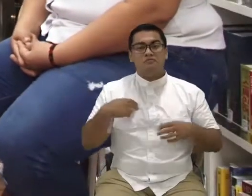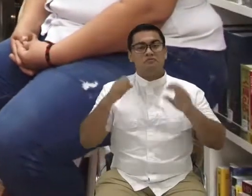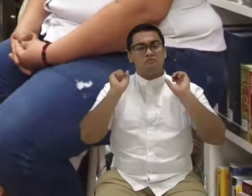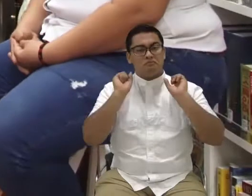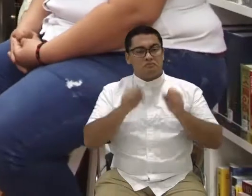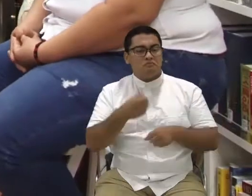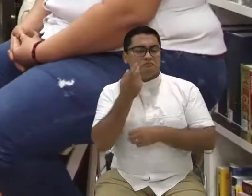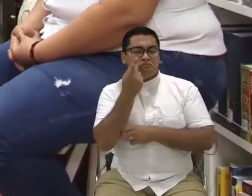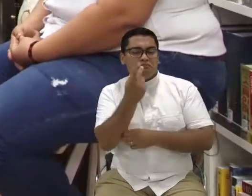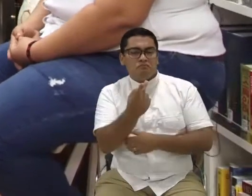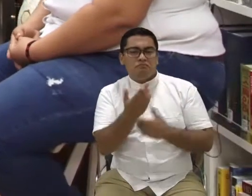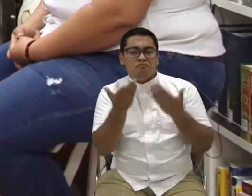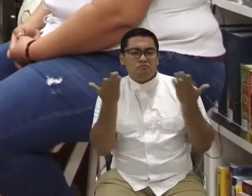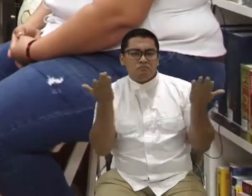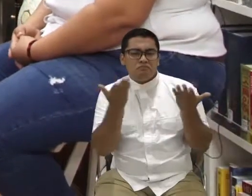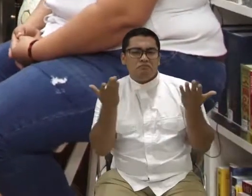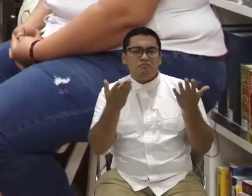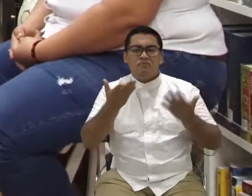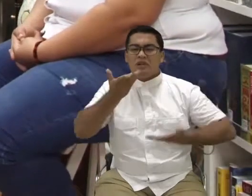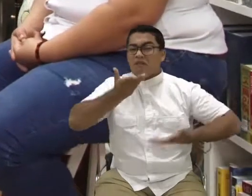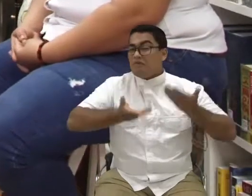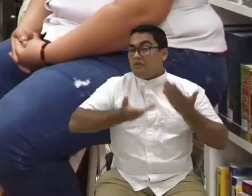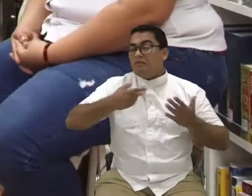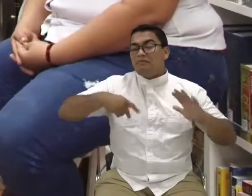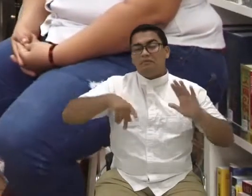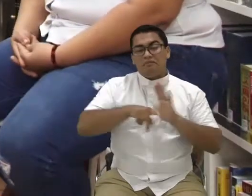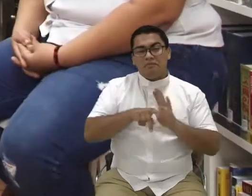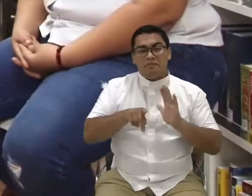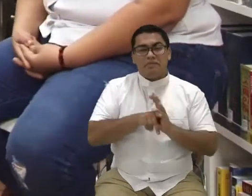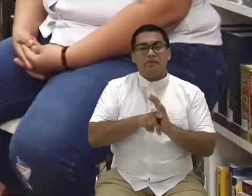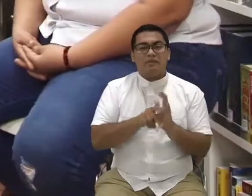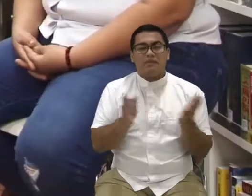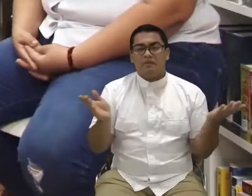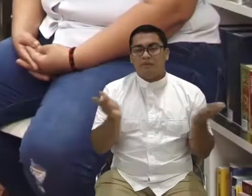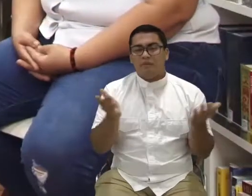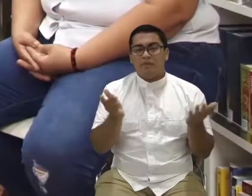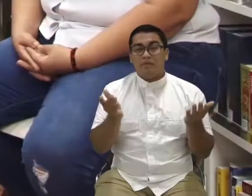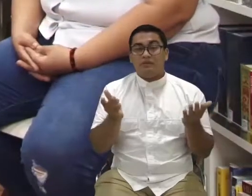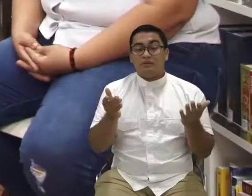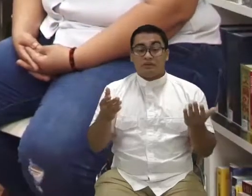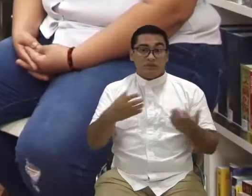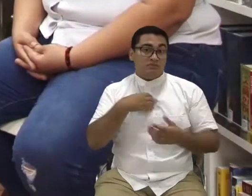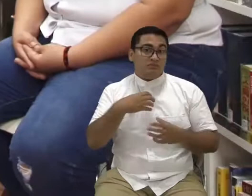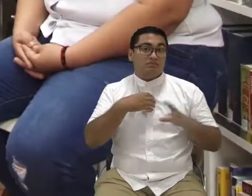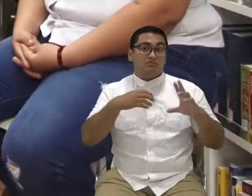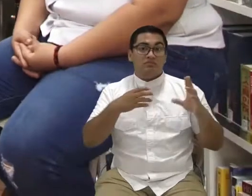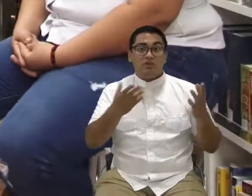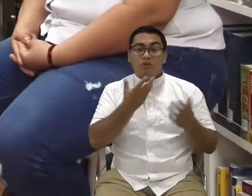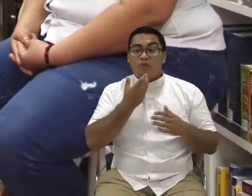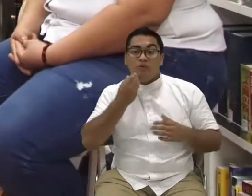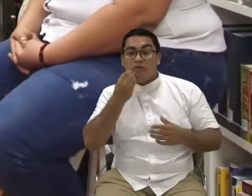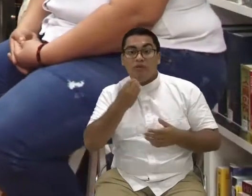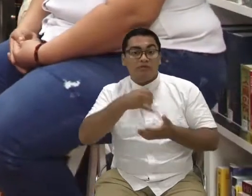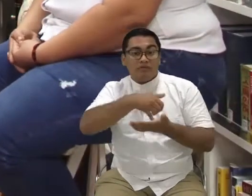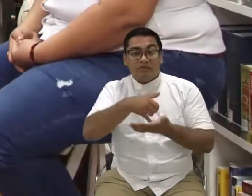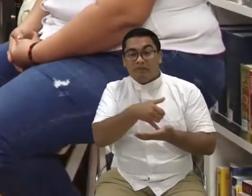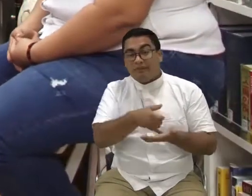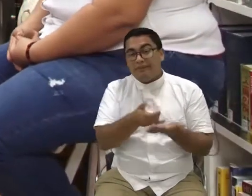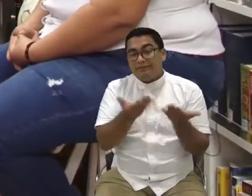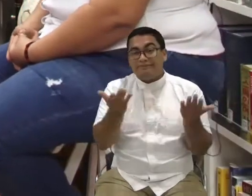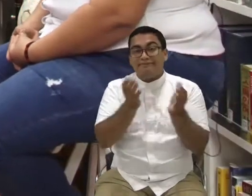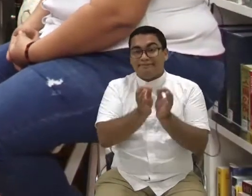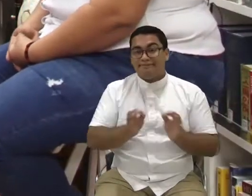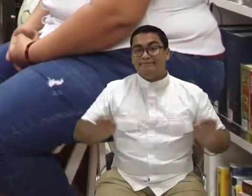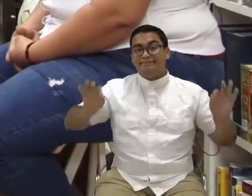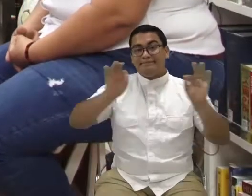podamos identificar en un comienzo cuáles son estos riesgos, ante qué estamos siendo vulnerables nosotros. Entonces, el tema